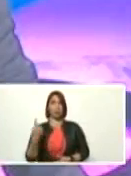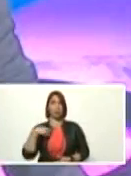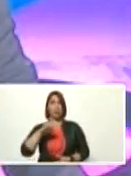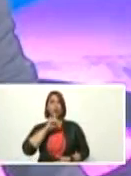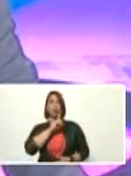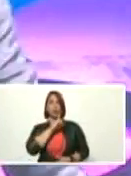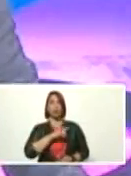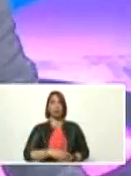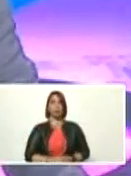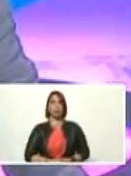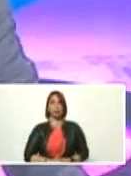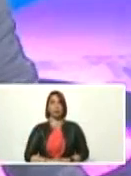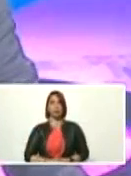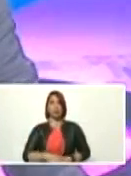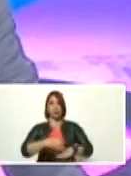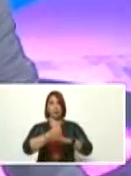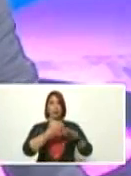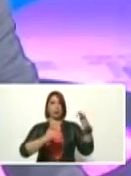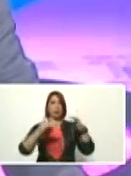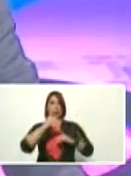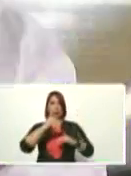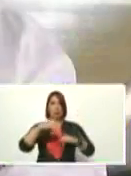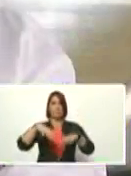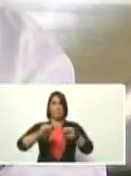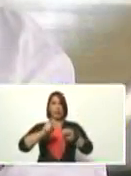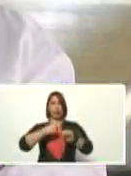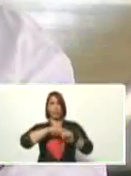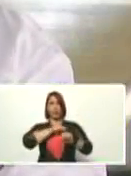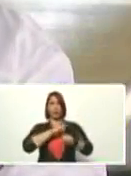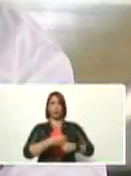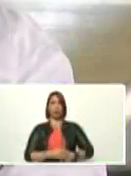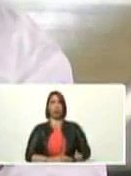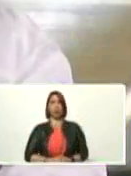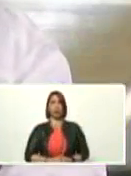nombre de un general del Imperio Español. Francisco Fajardo.